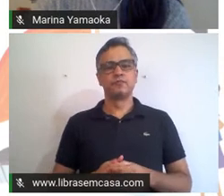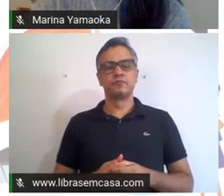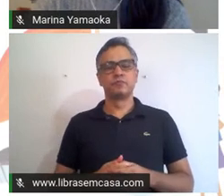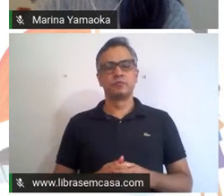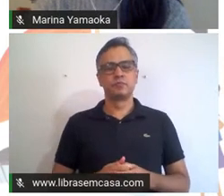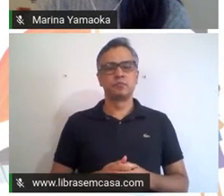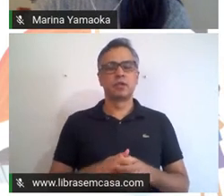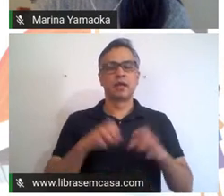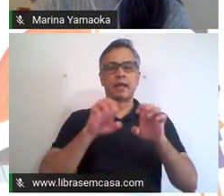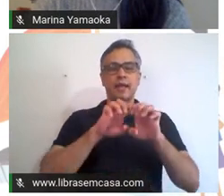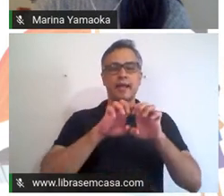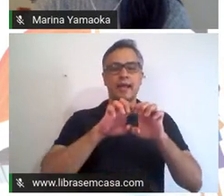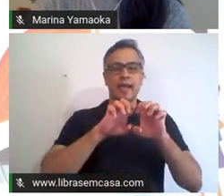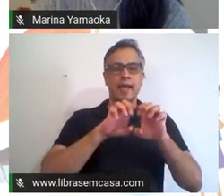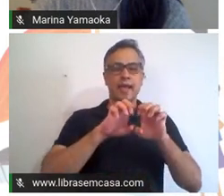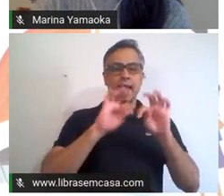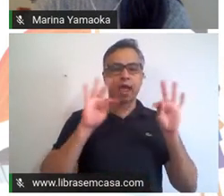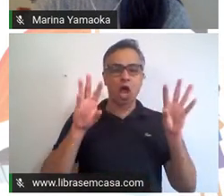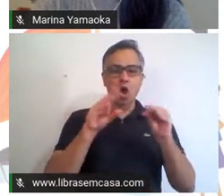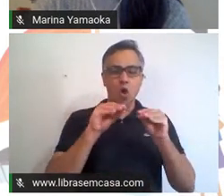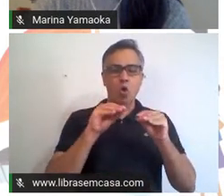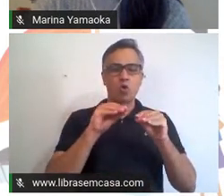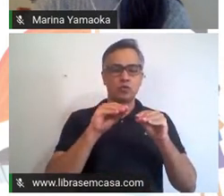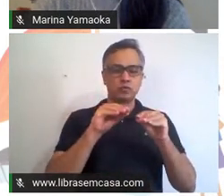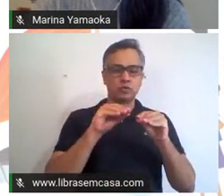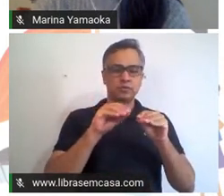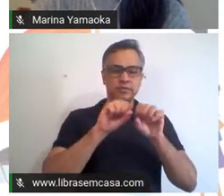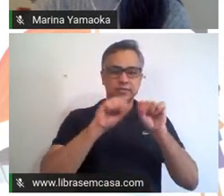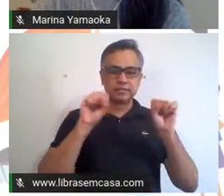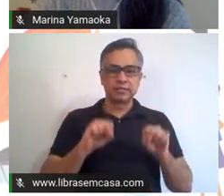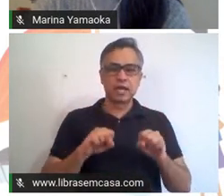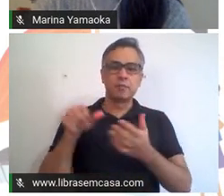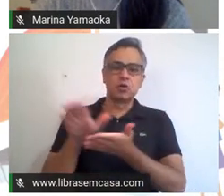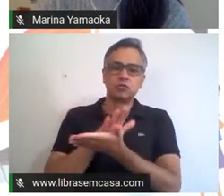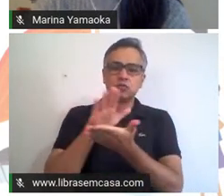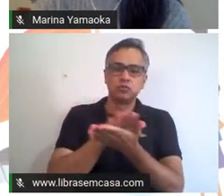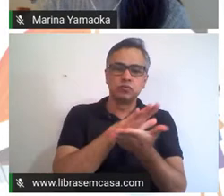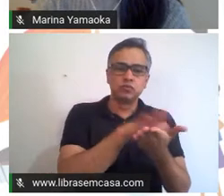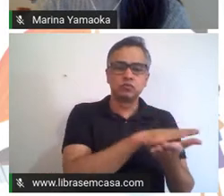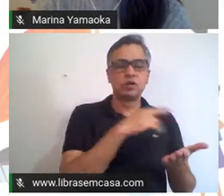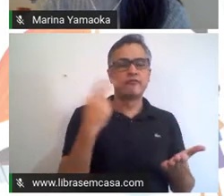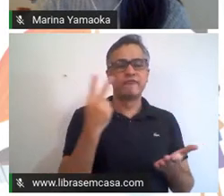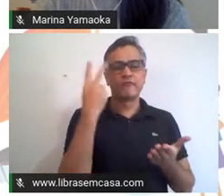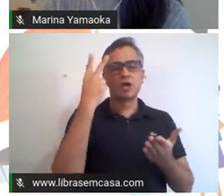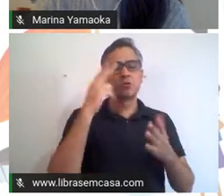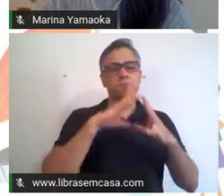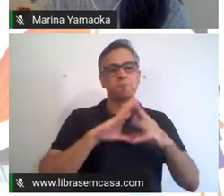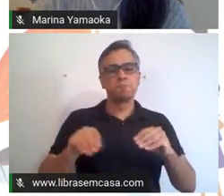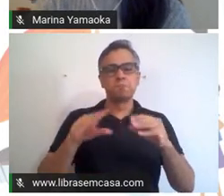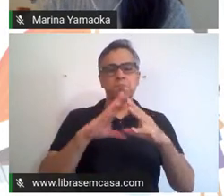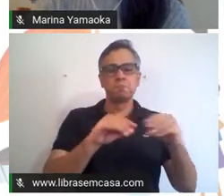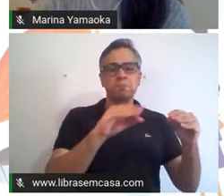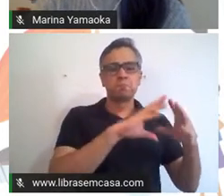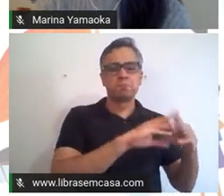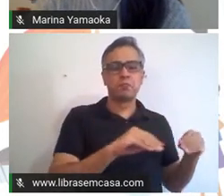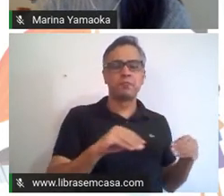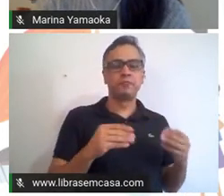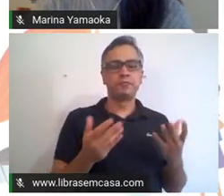muy, muy valiosos que no van a volver a regenerarse. Y son las mismas empresas, son las empresas que ponen